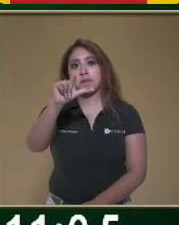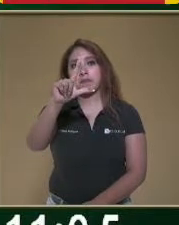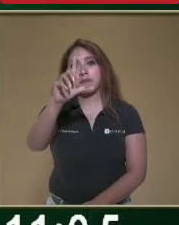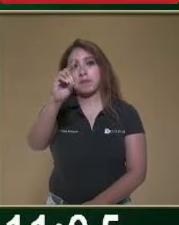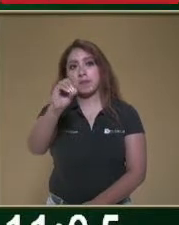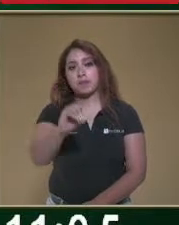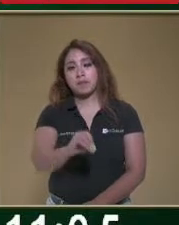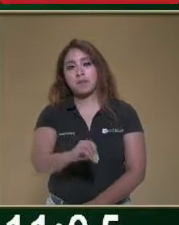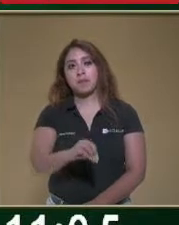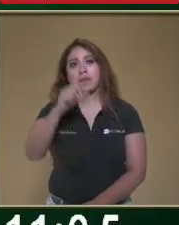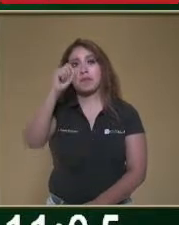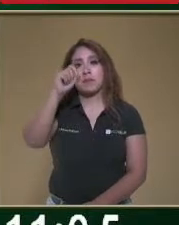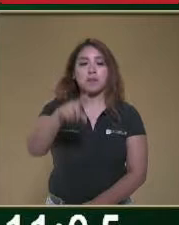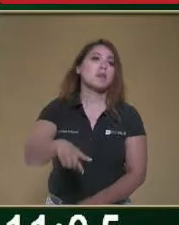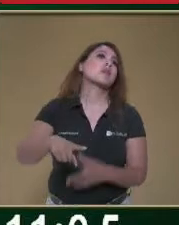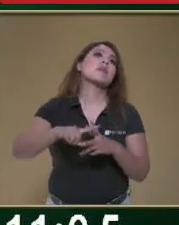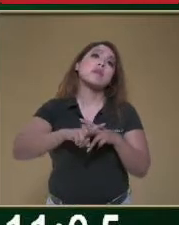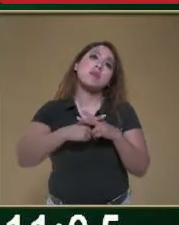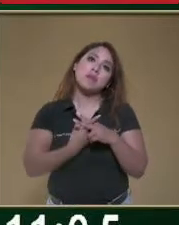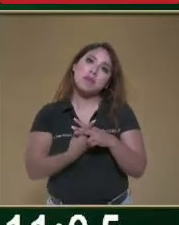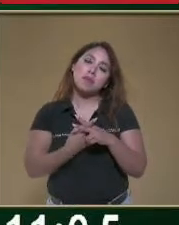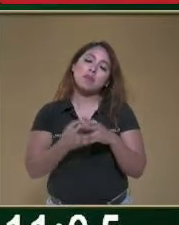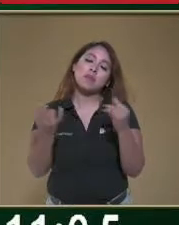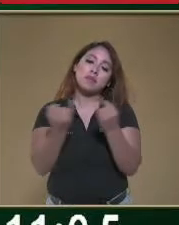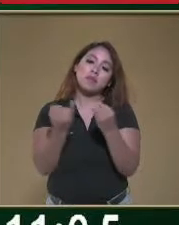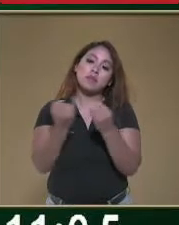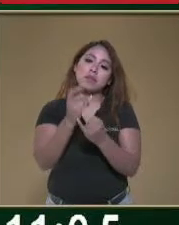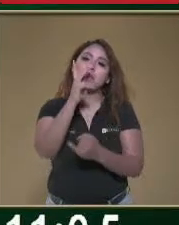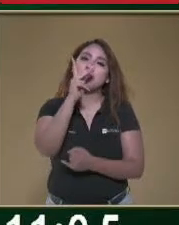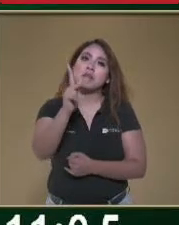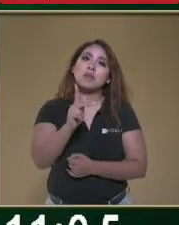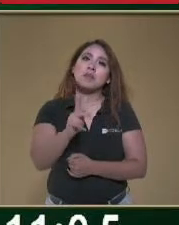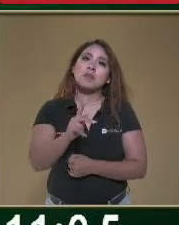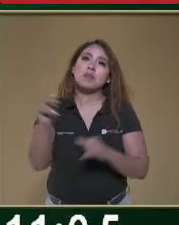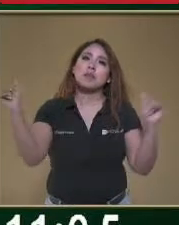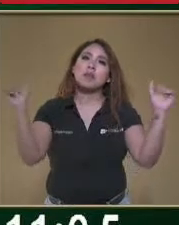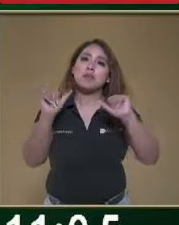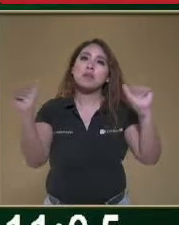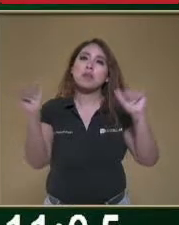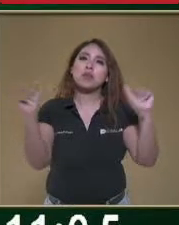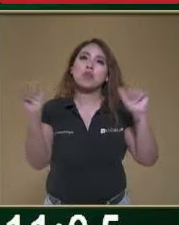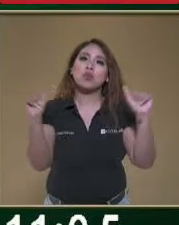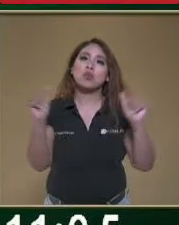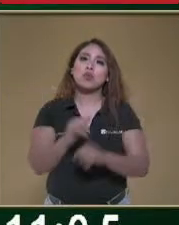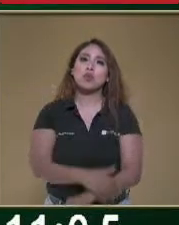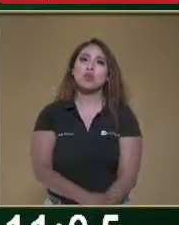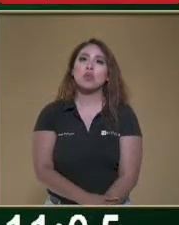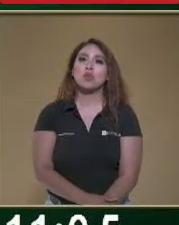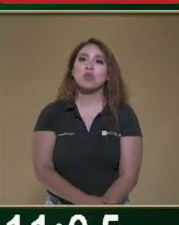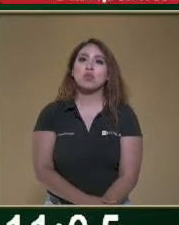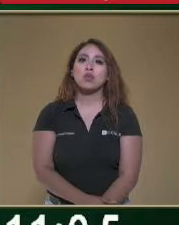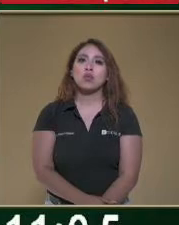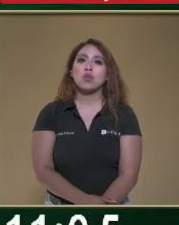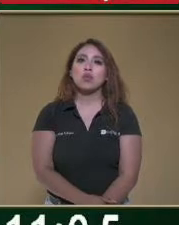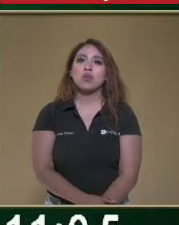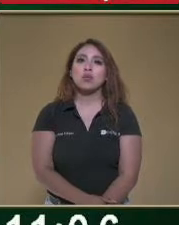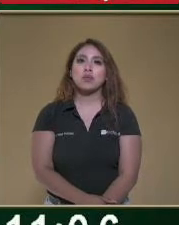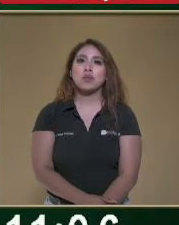empieza igual que la palabra abeja, ¿sí? ¿Y qué otra palabra también empieza igual que Aldo, maestra